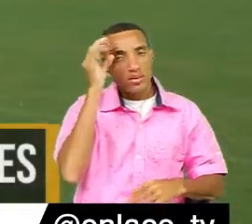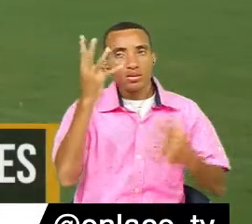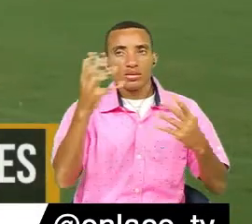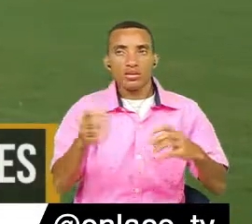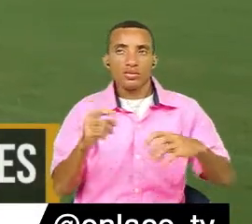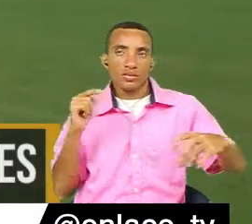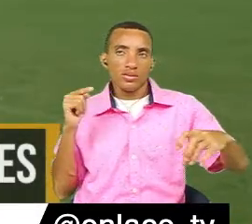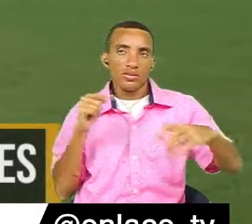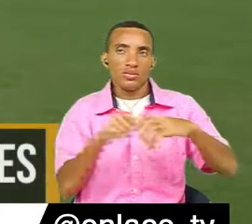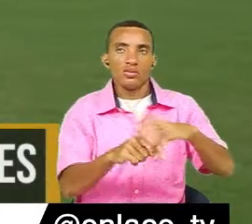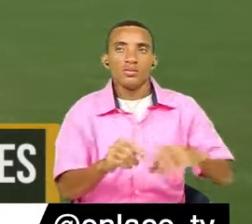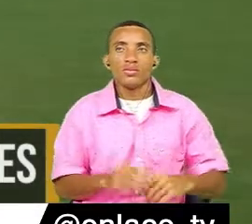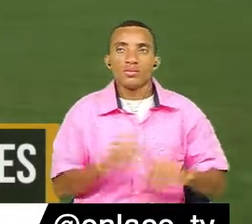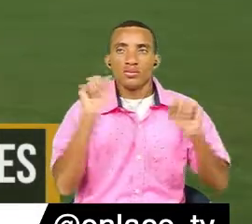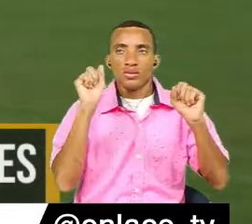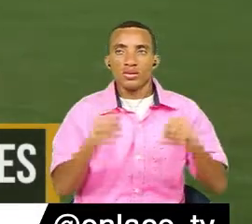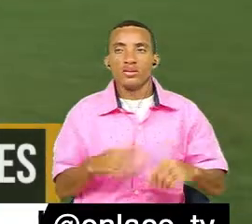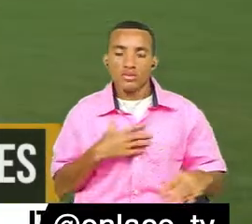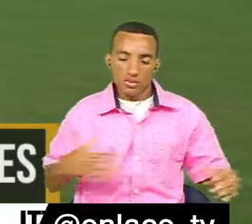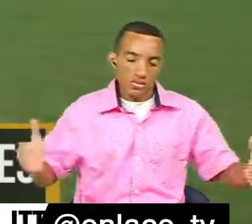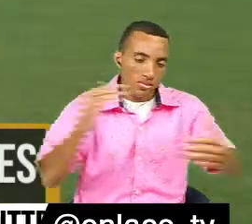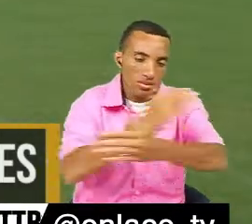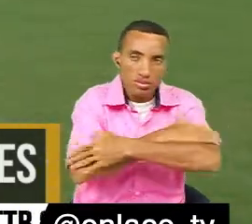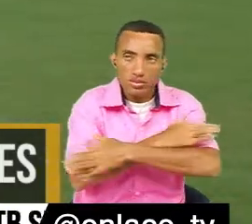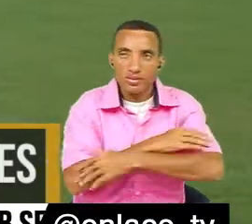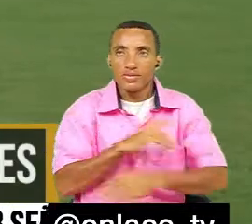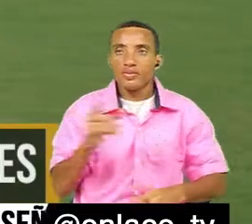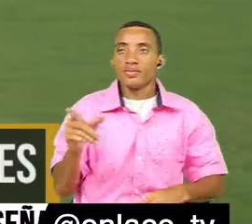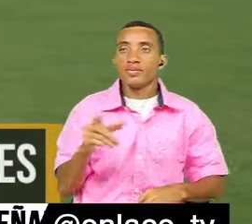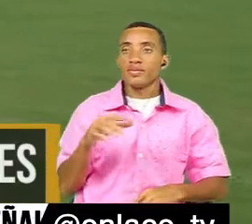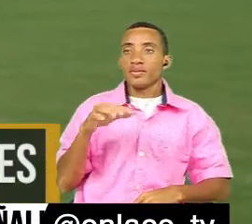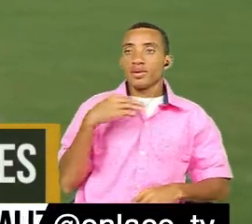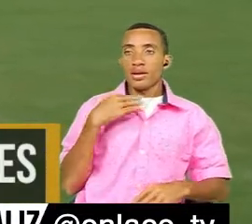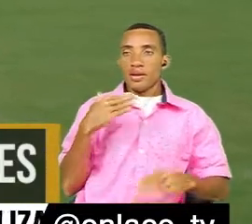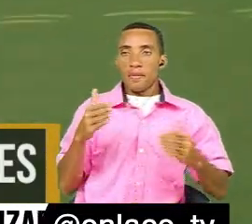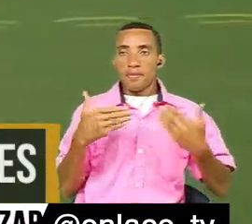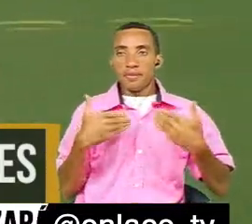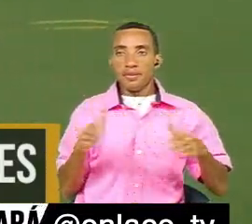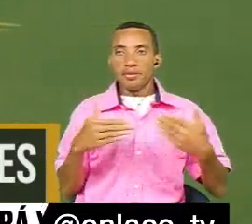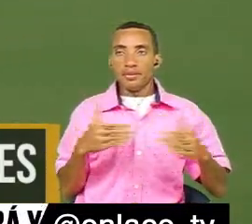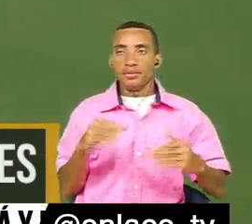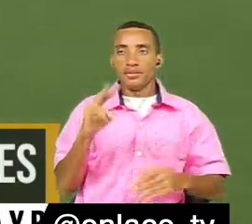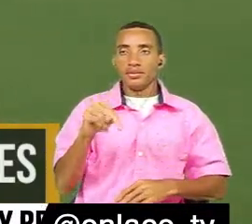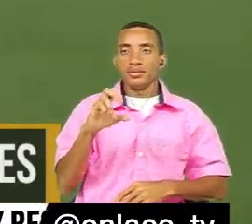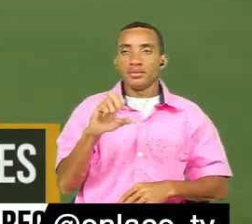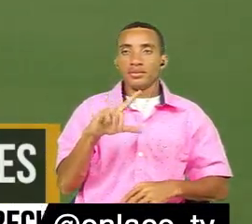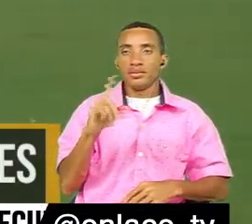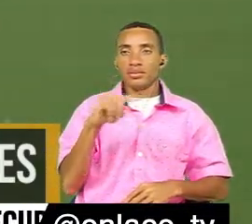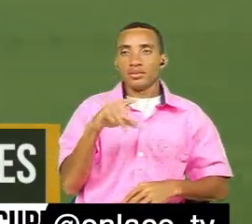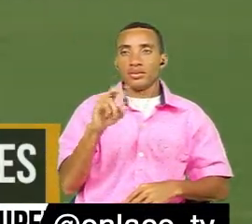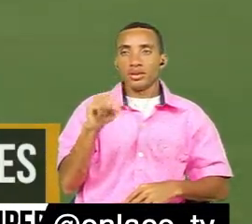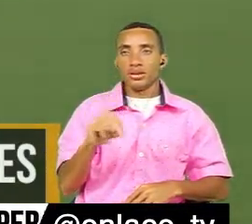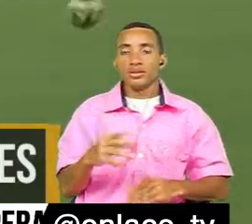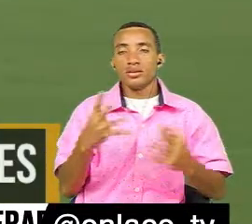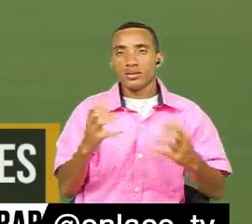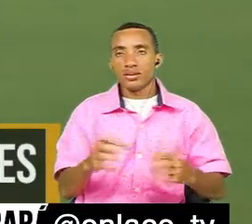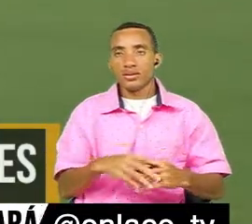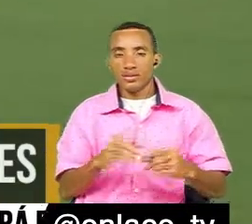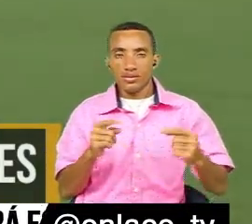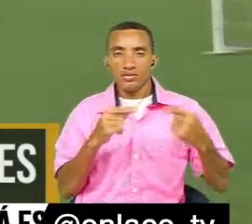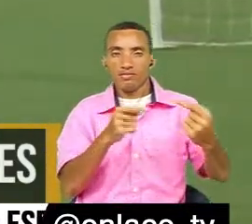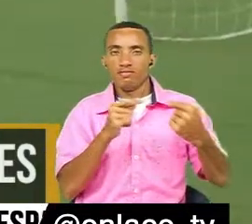concretar y podamos abrazarnos todos. El panameño Nelson Barahona así va pensando en el trabajo que realizará contra Patriotas por la